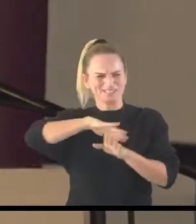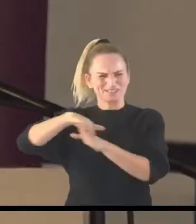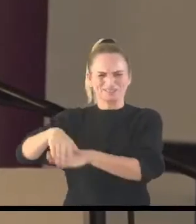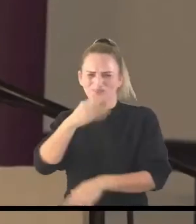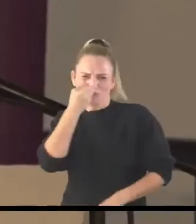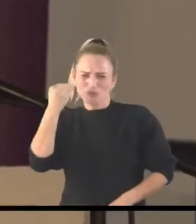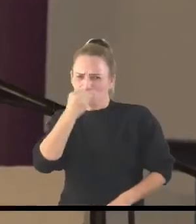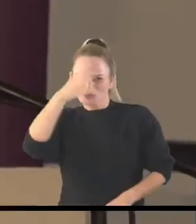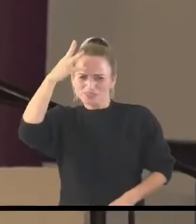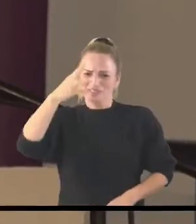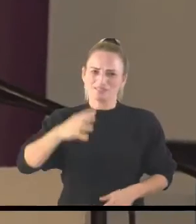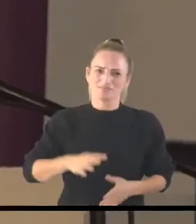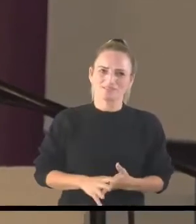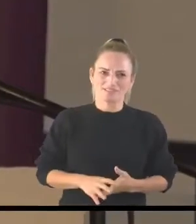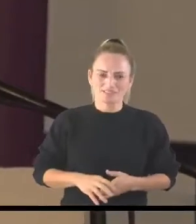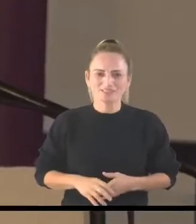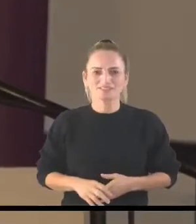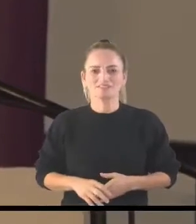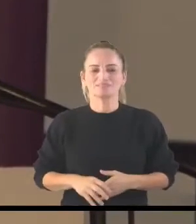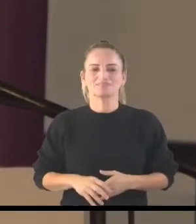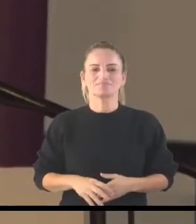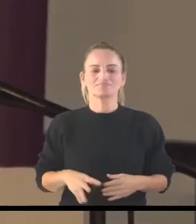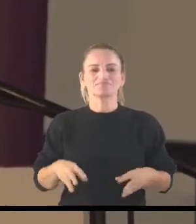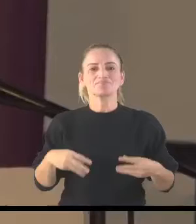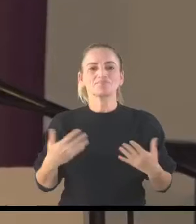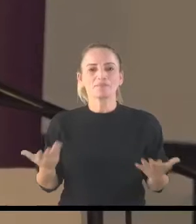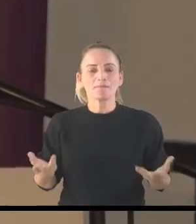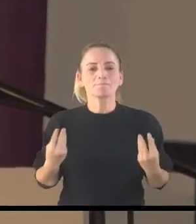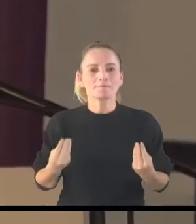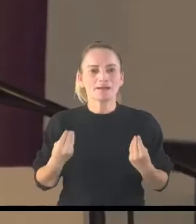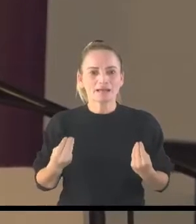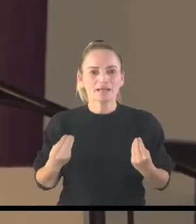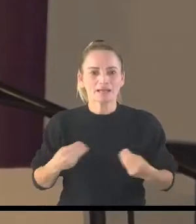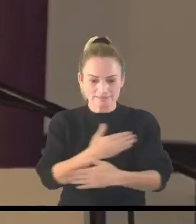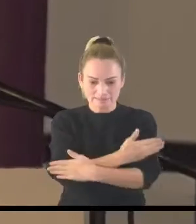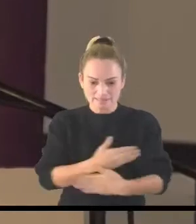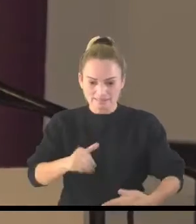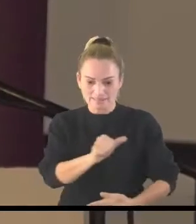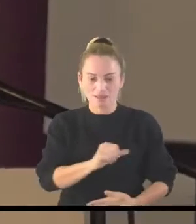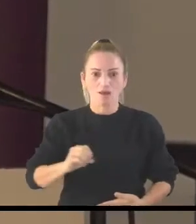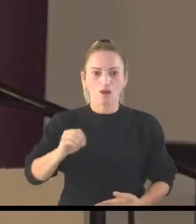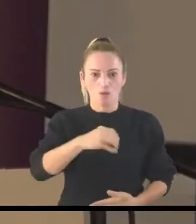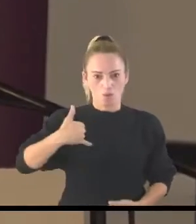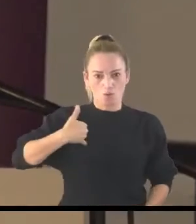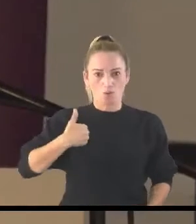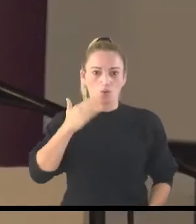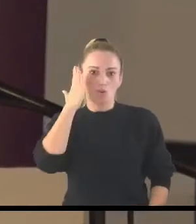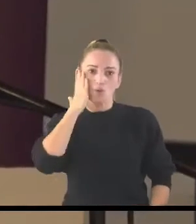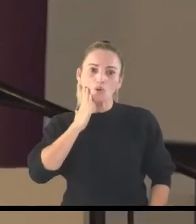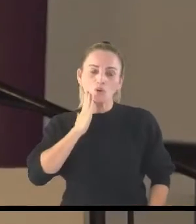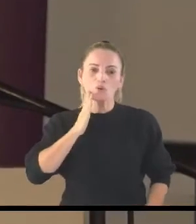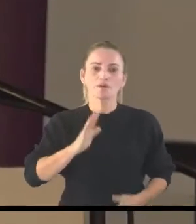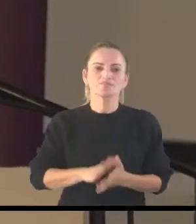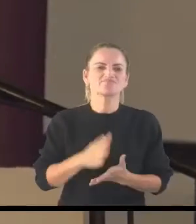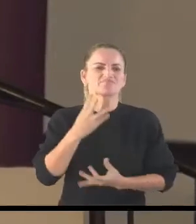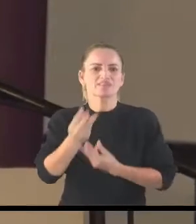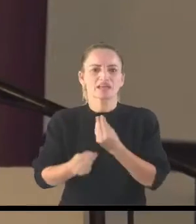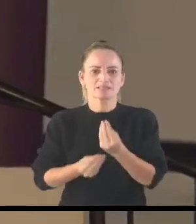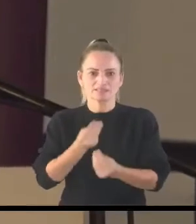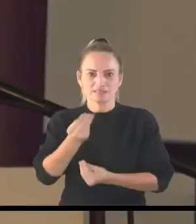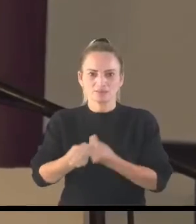que deje de existir esta guerra absurda, sobre todo para nuestros niños, nuestros adolescentes. ¿Qué